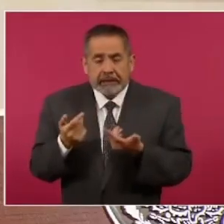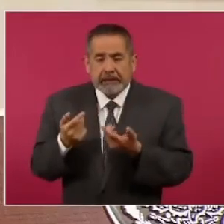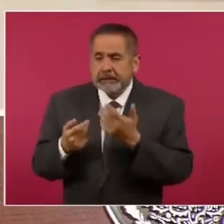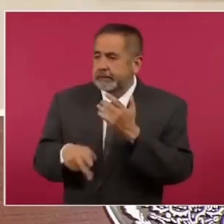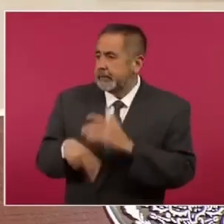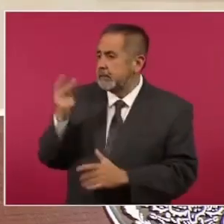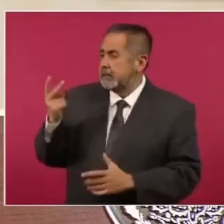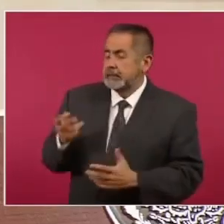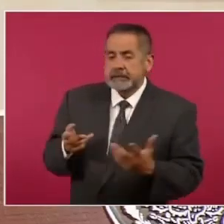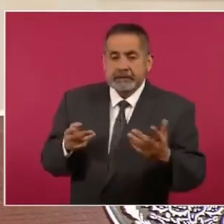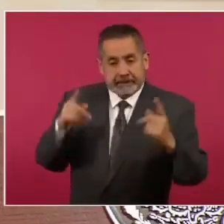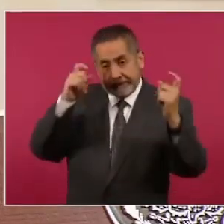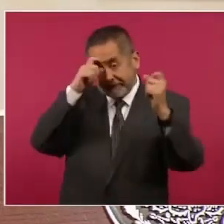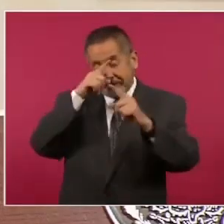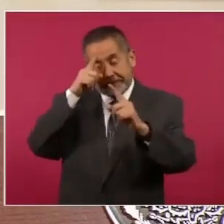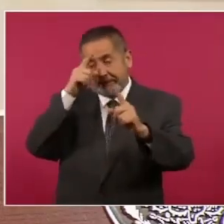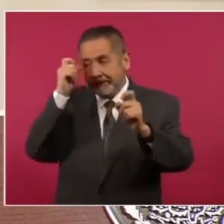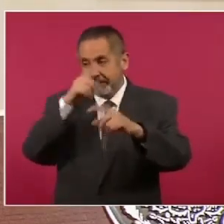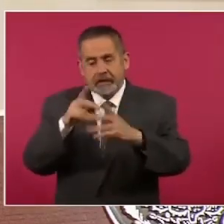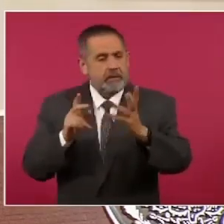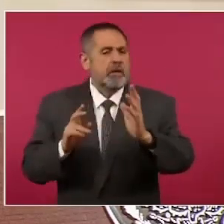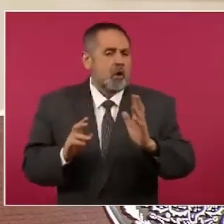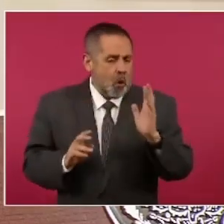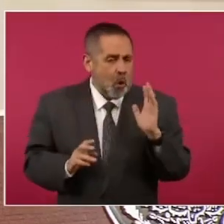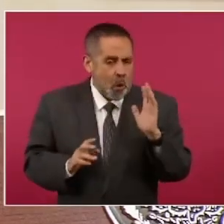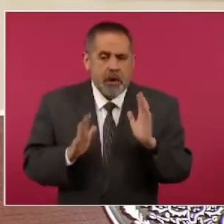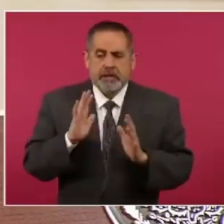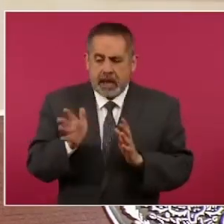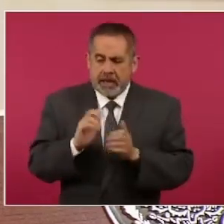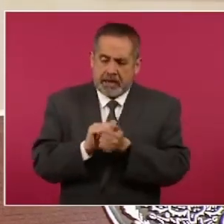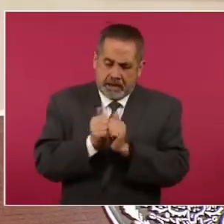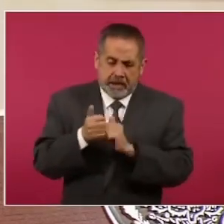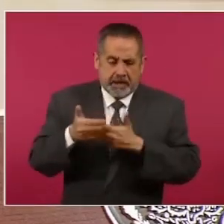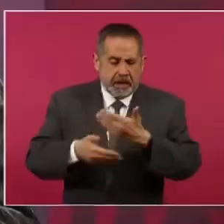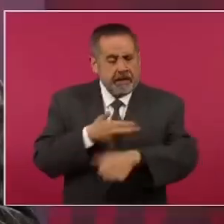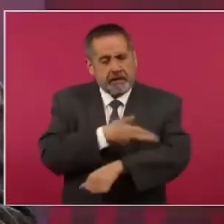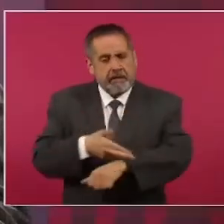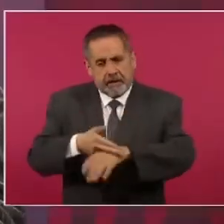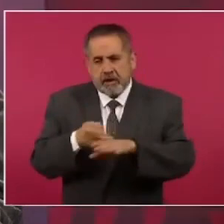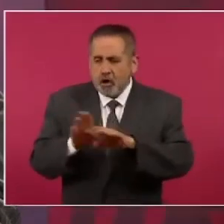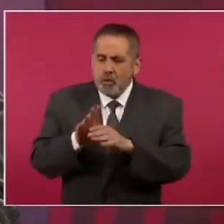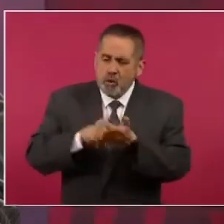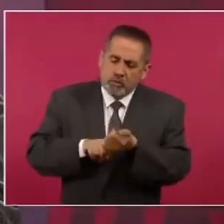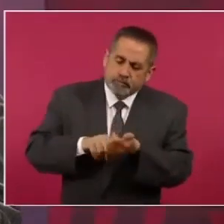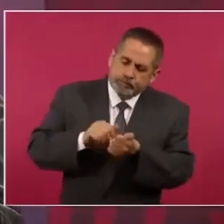Todo un desafío, pero ya estamos enfrentando